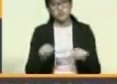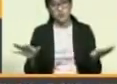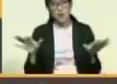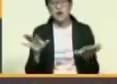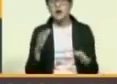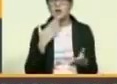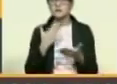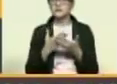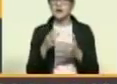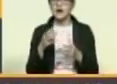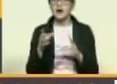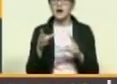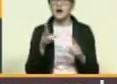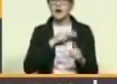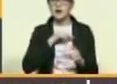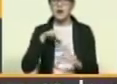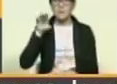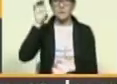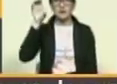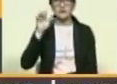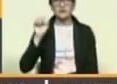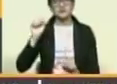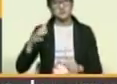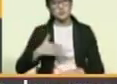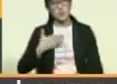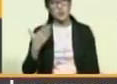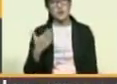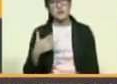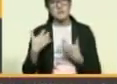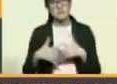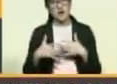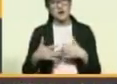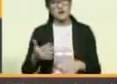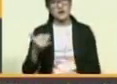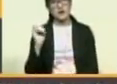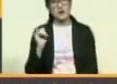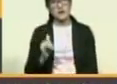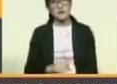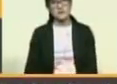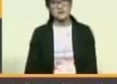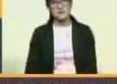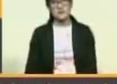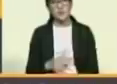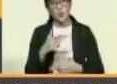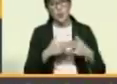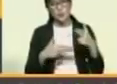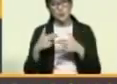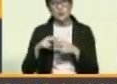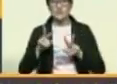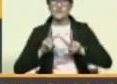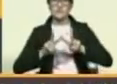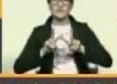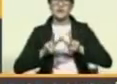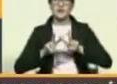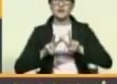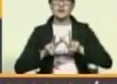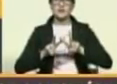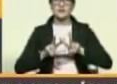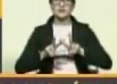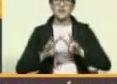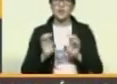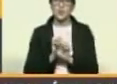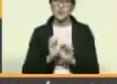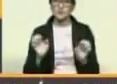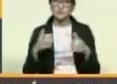patria. Podemos lograrla. Tenemos una máquina ya, una maquinaria de construcción de vivienda. La vivienda,